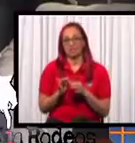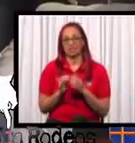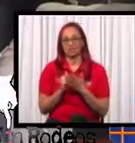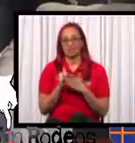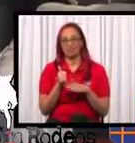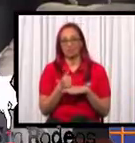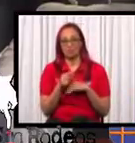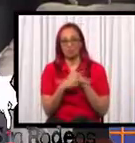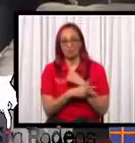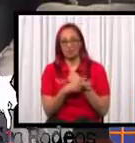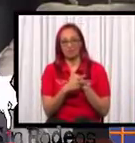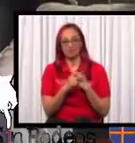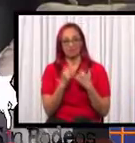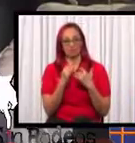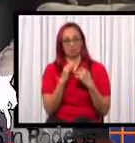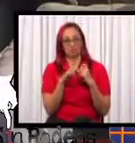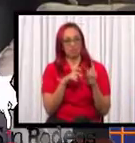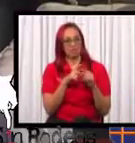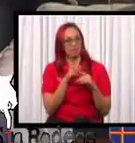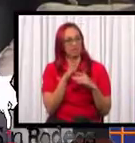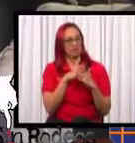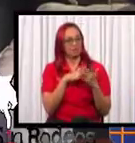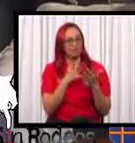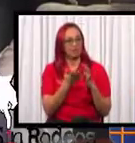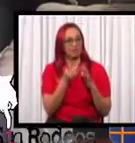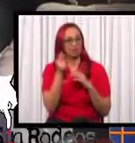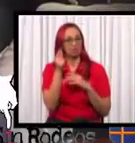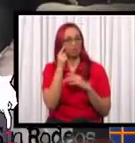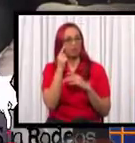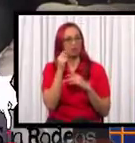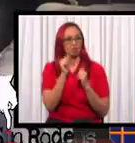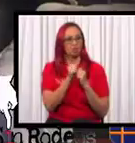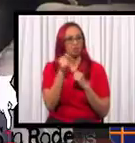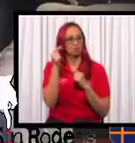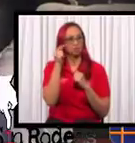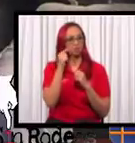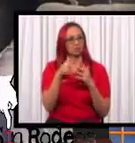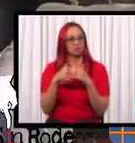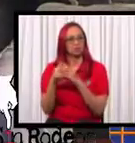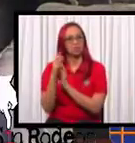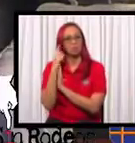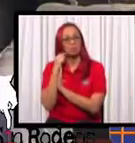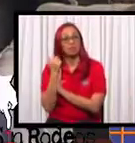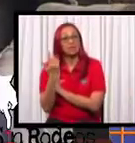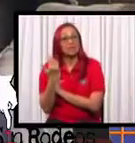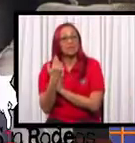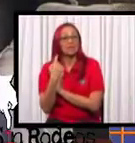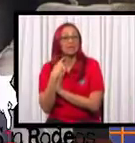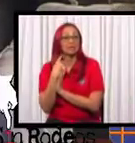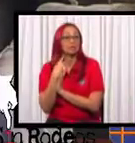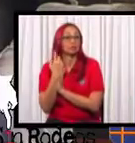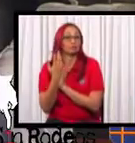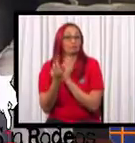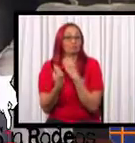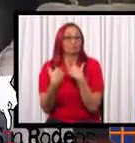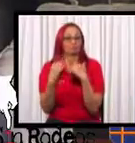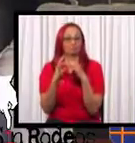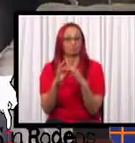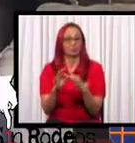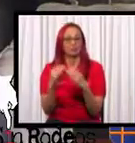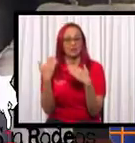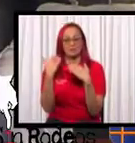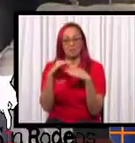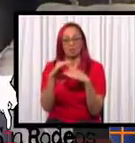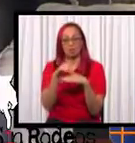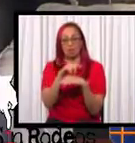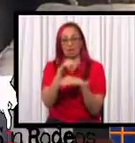sido críticas de parte, por ejemplo, del gobierno de los Estados Unidos. ¿Por qué? Porque el alto precio de los aranceles les ha impedido a